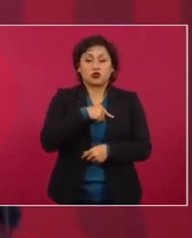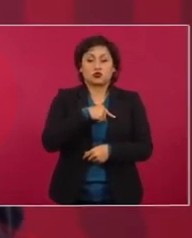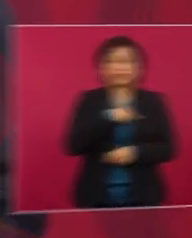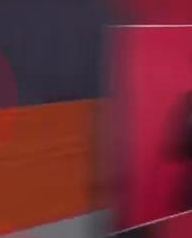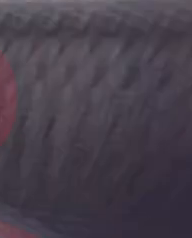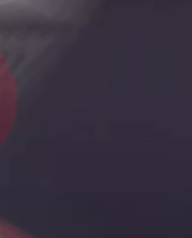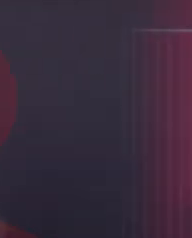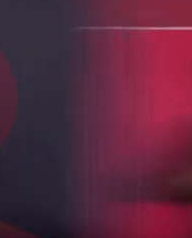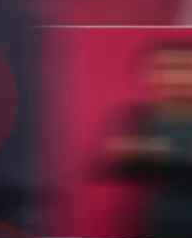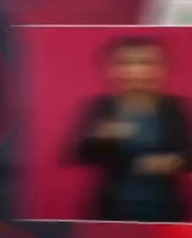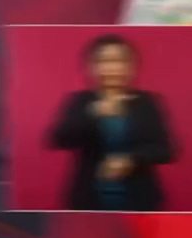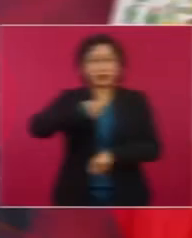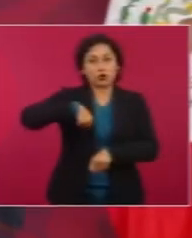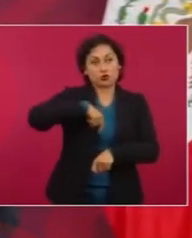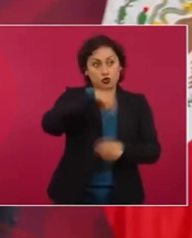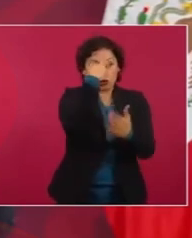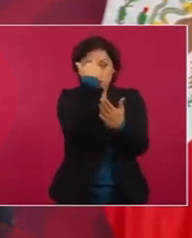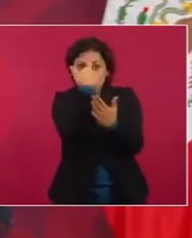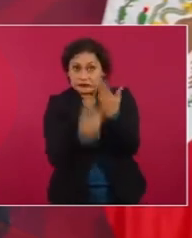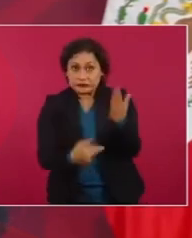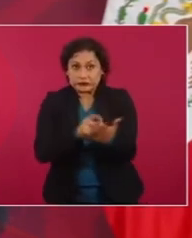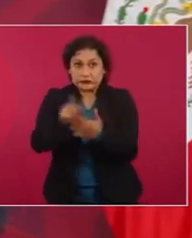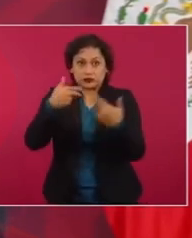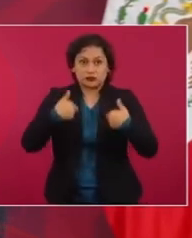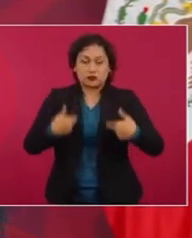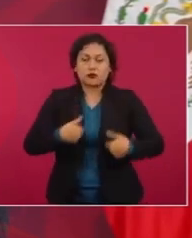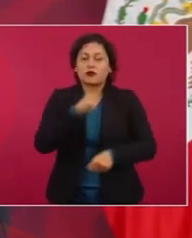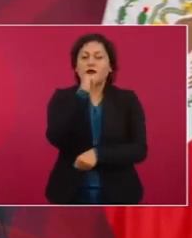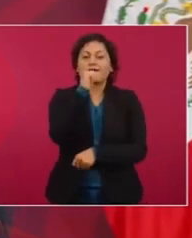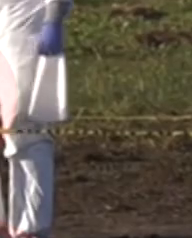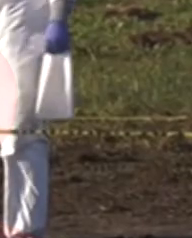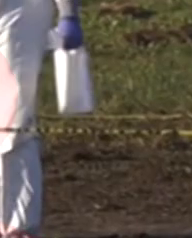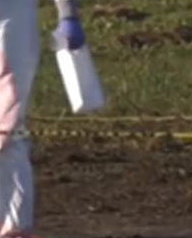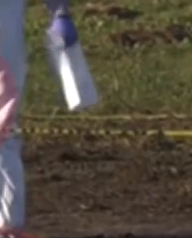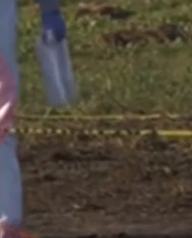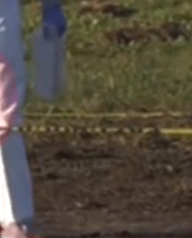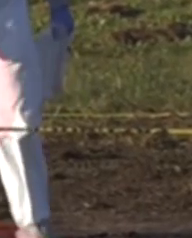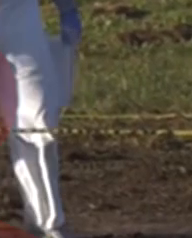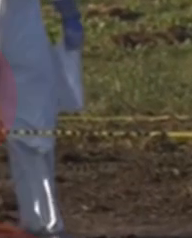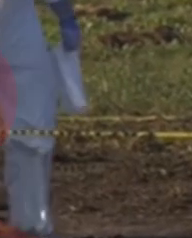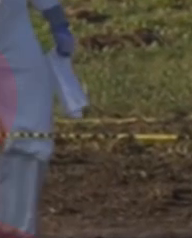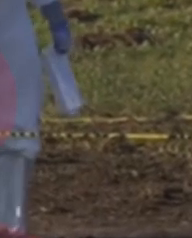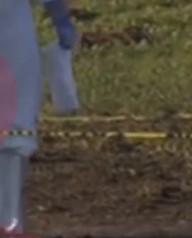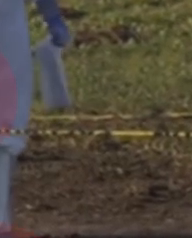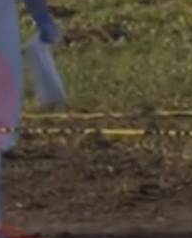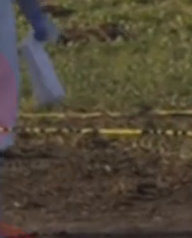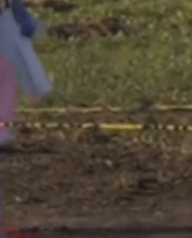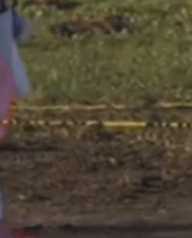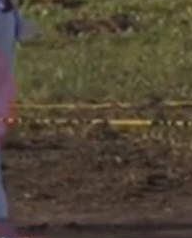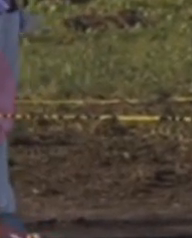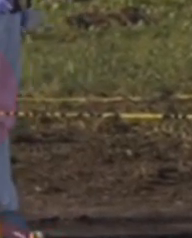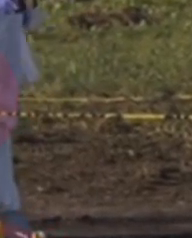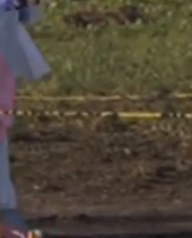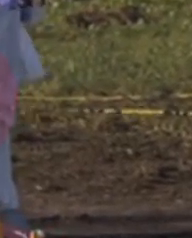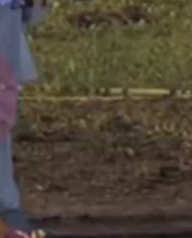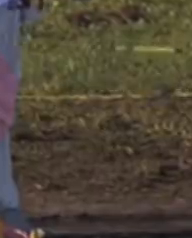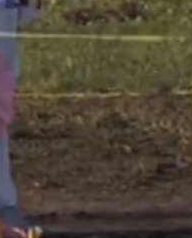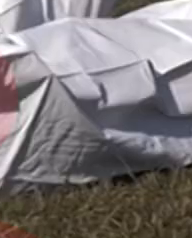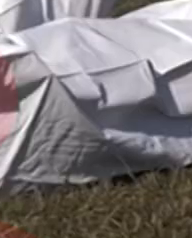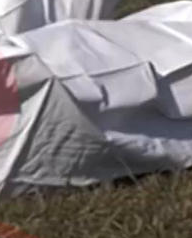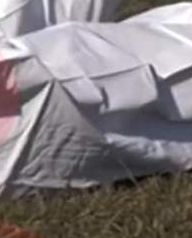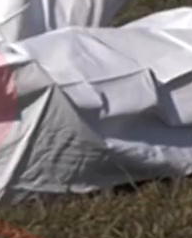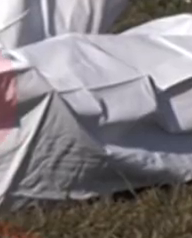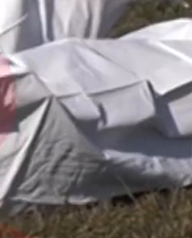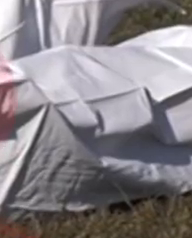fronteras méxico está en camino a vivir uno de sus años más mortíferos para la prensa en su barómetro de periodistas